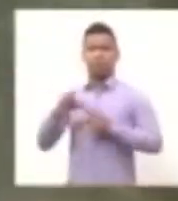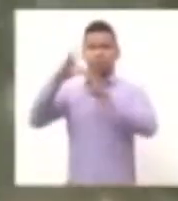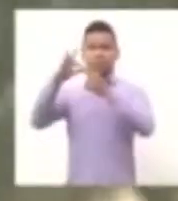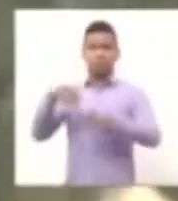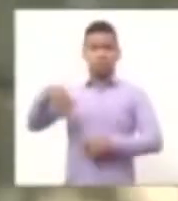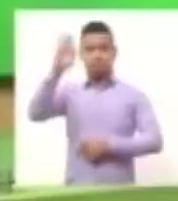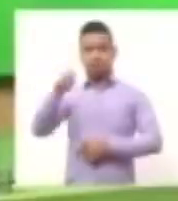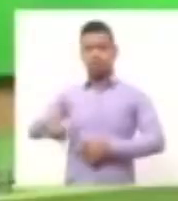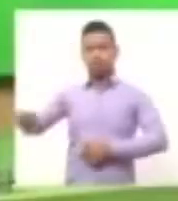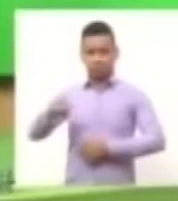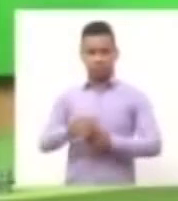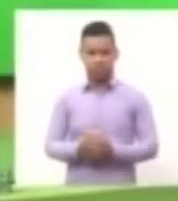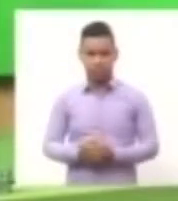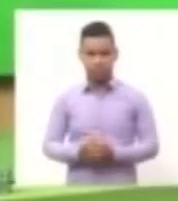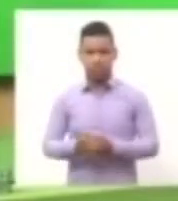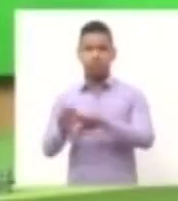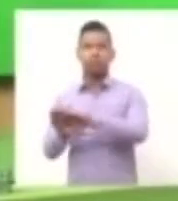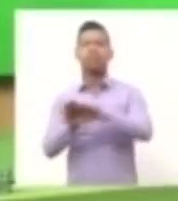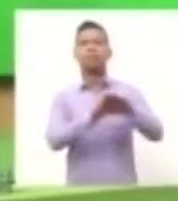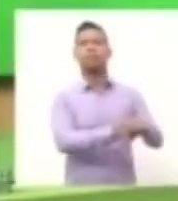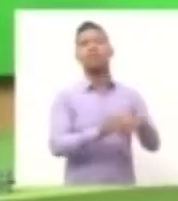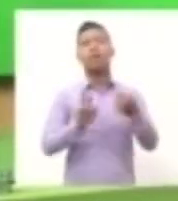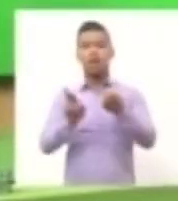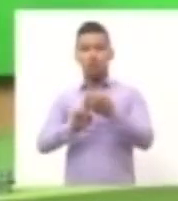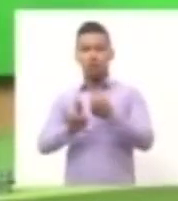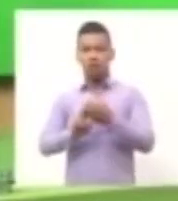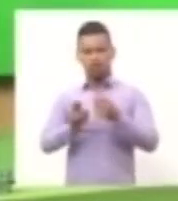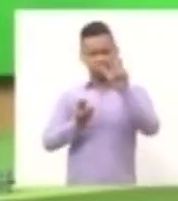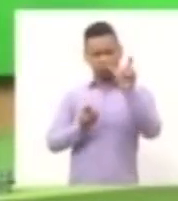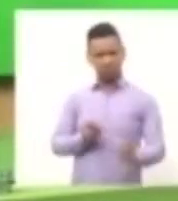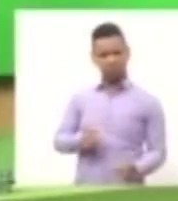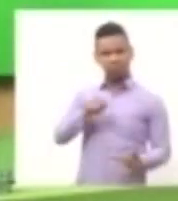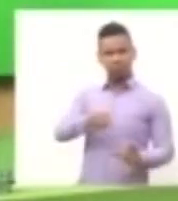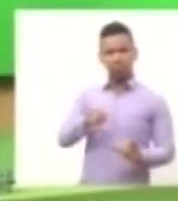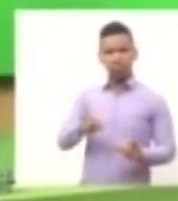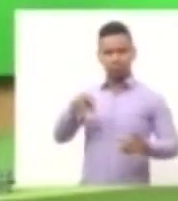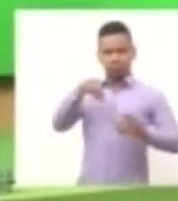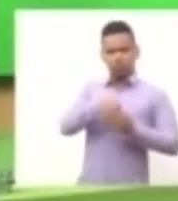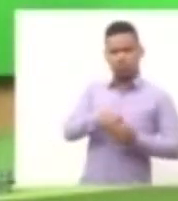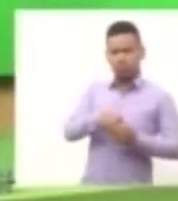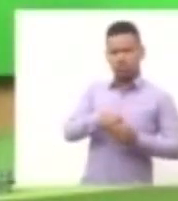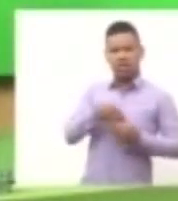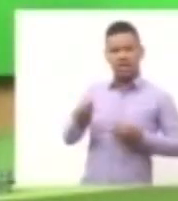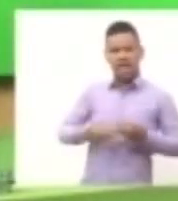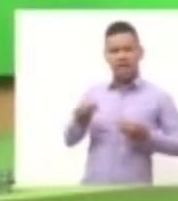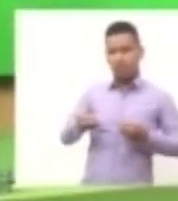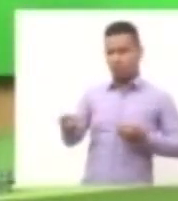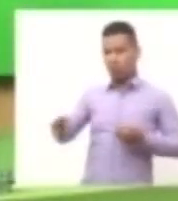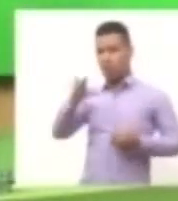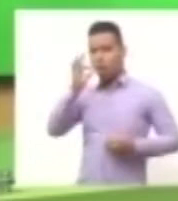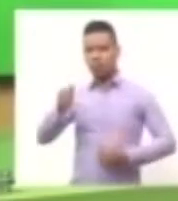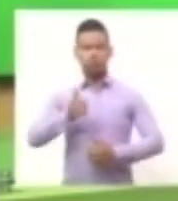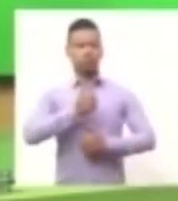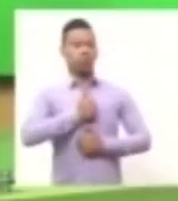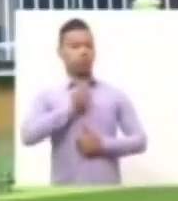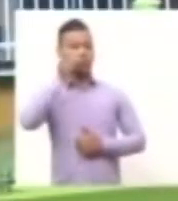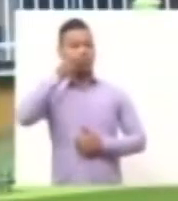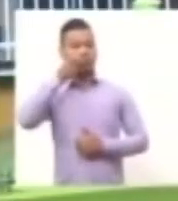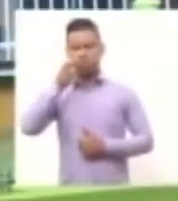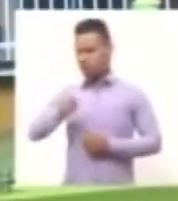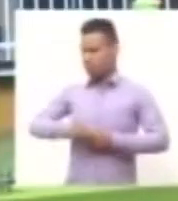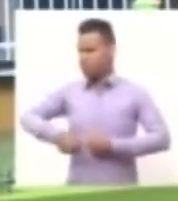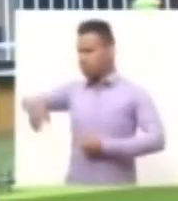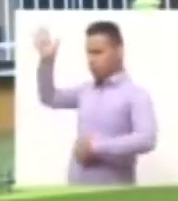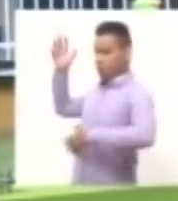general. En Riohacha, detenido desarmó a quien lo custodiaba y provocó pánico en la sede del Palacio de Justicia de la ciudad. El hombre,